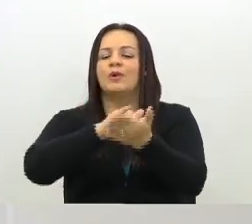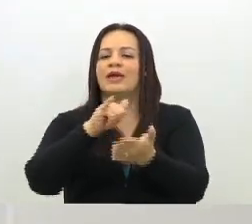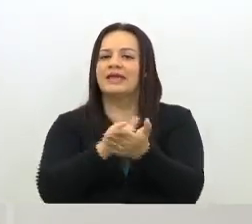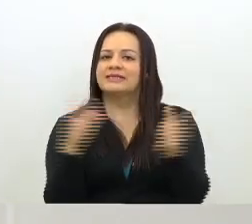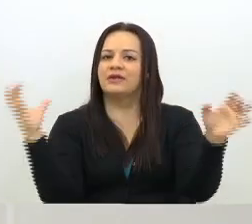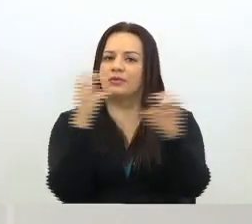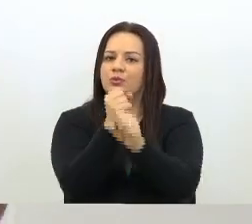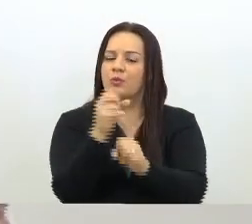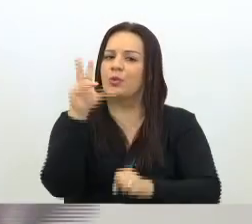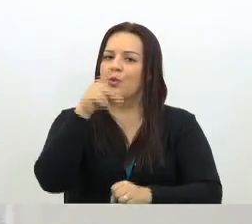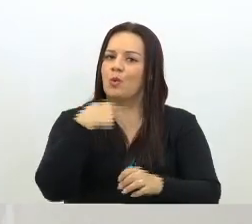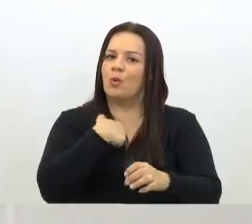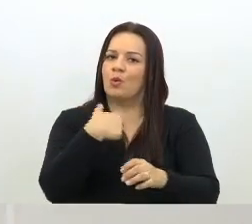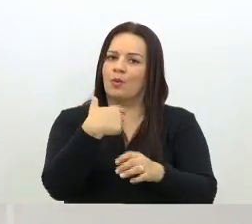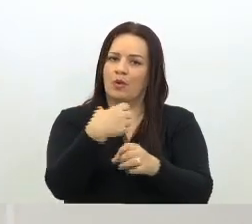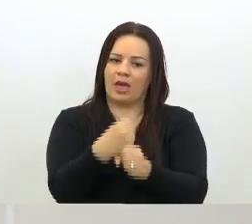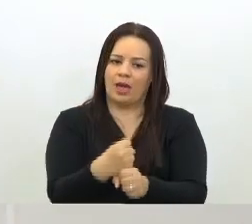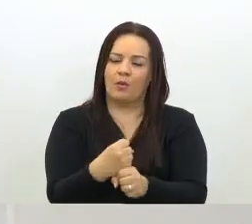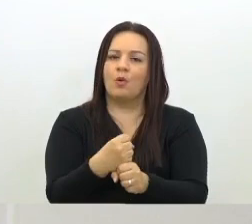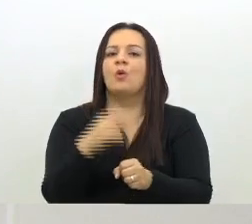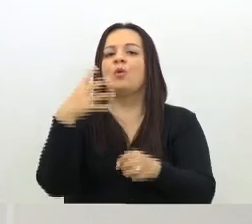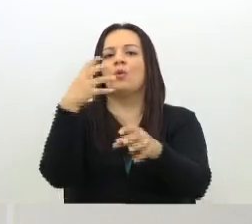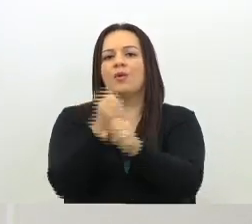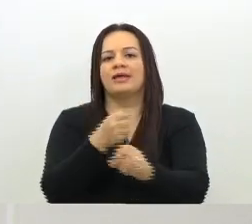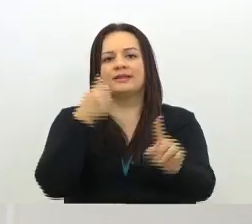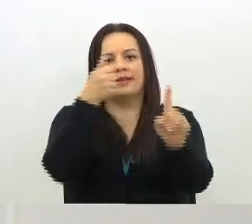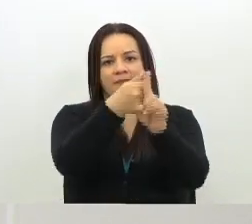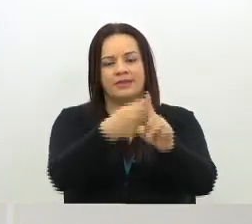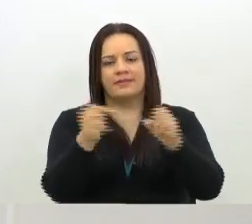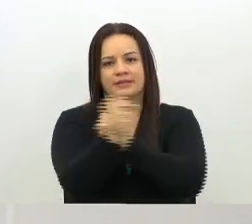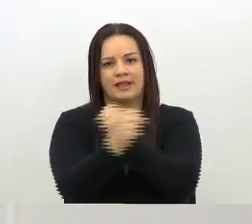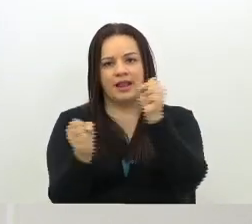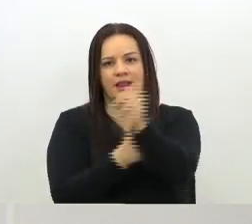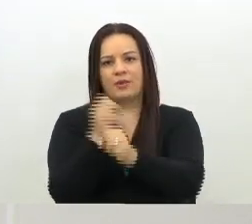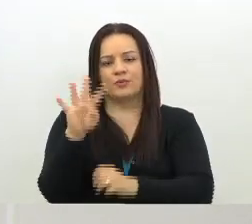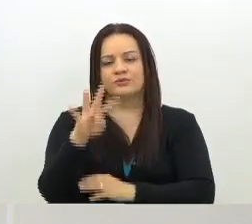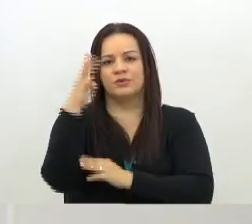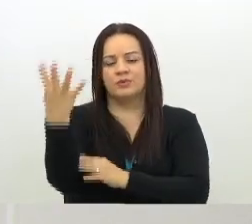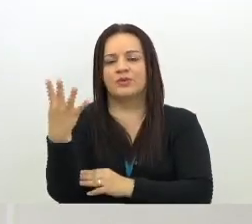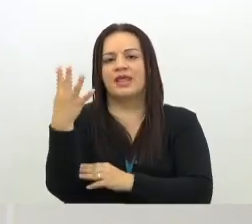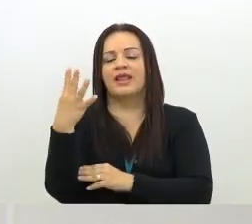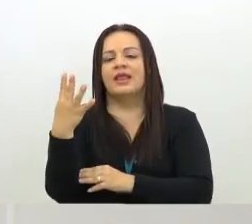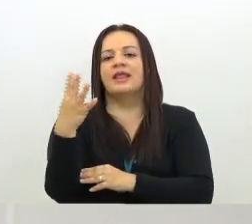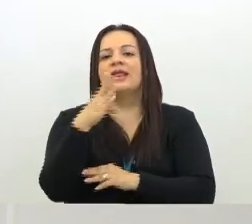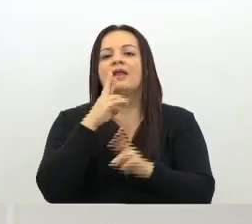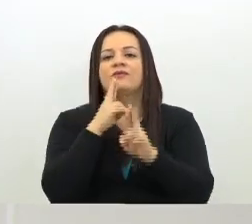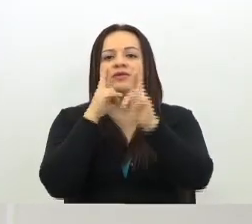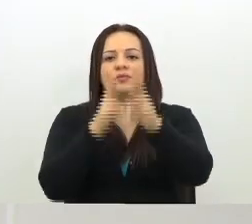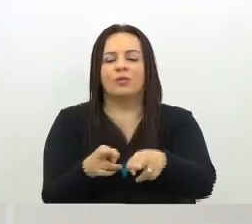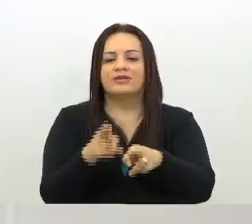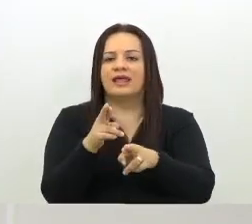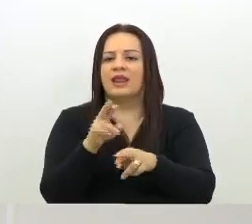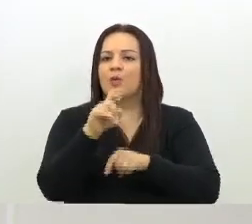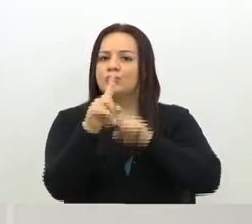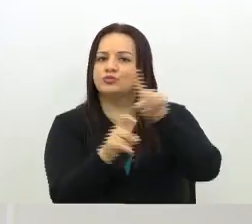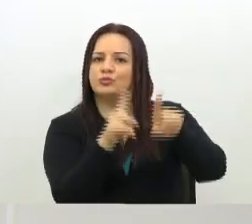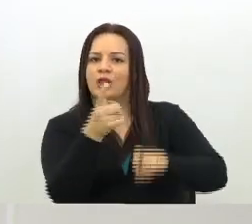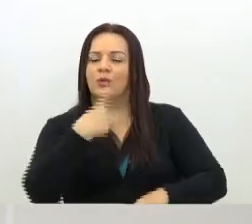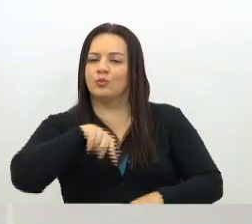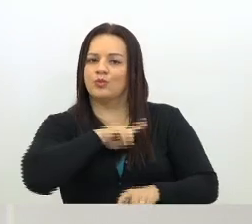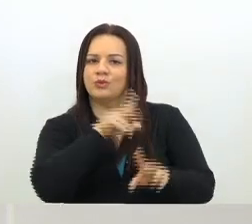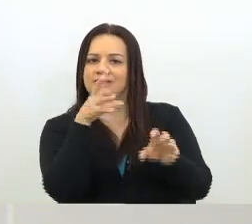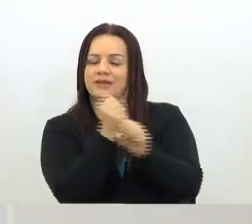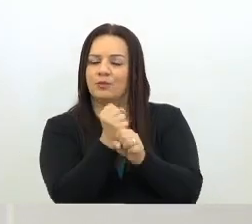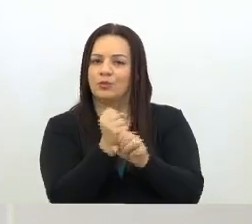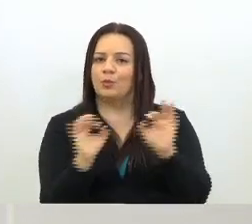yo, lo hace la mismísima Sala Constitucional en la respuesta a la consulta que nosotros le hicimos.